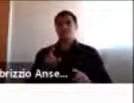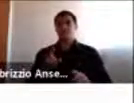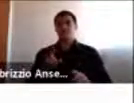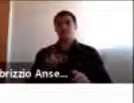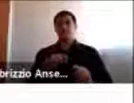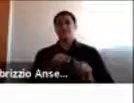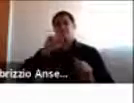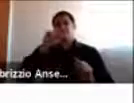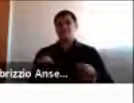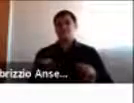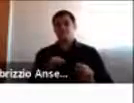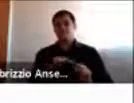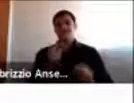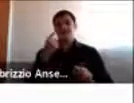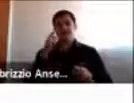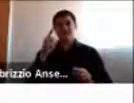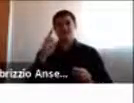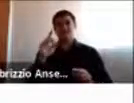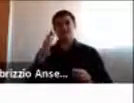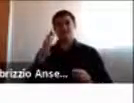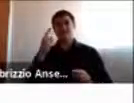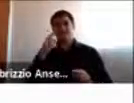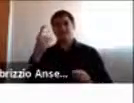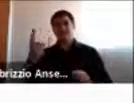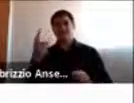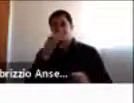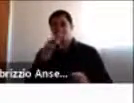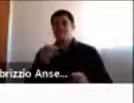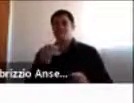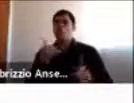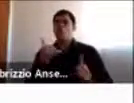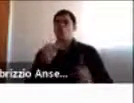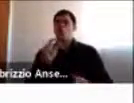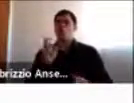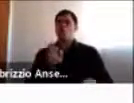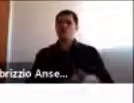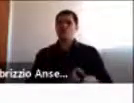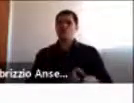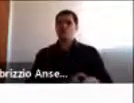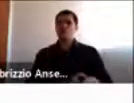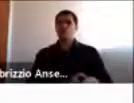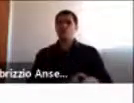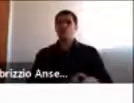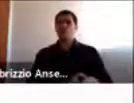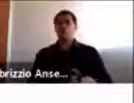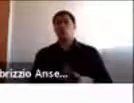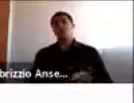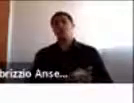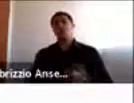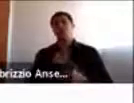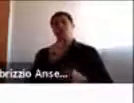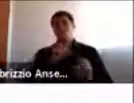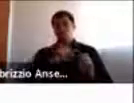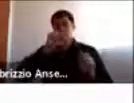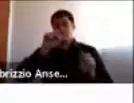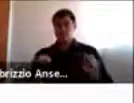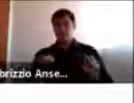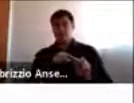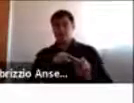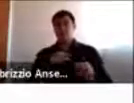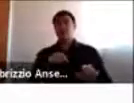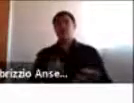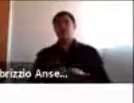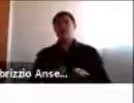nivel pero si el niño ha jugado muy poco tiempo en ese nivel esa alerta por ejemplo será amarilla indicándoles que tienen que prestar especial